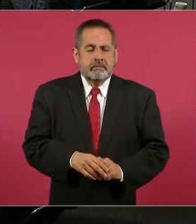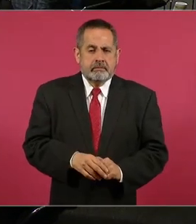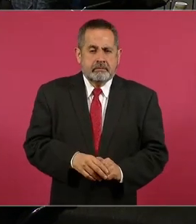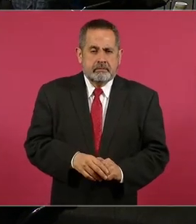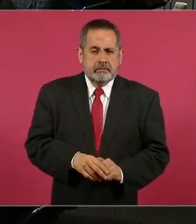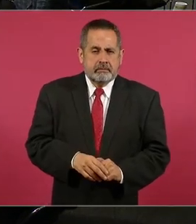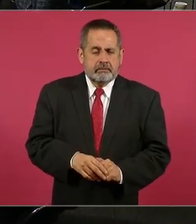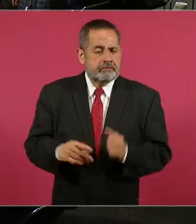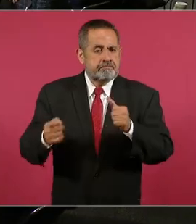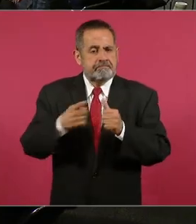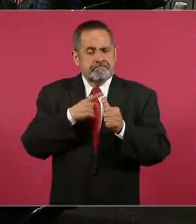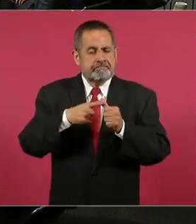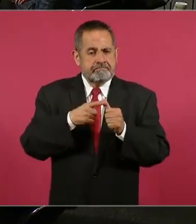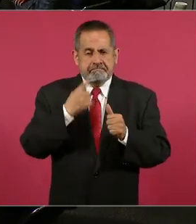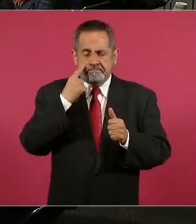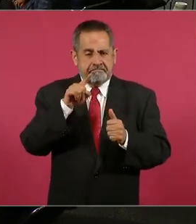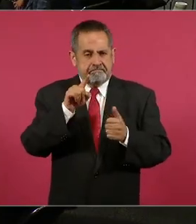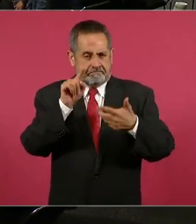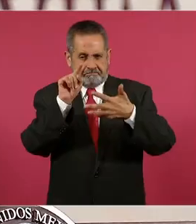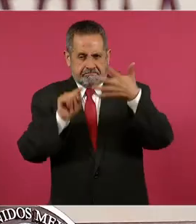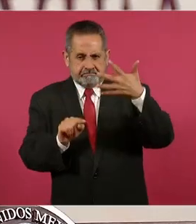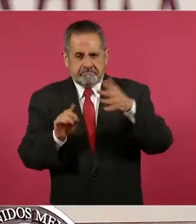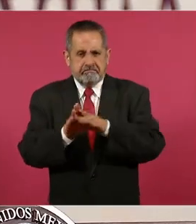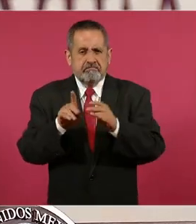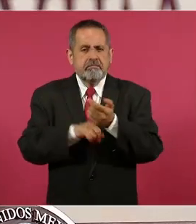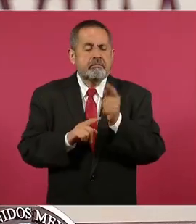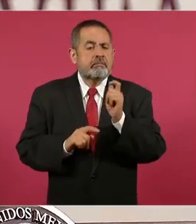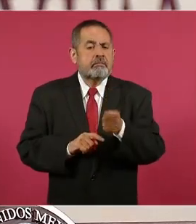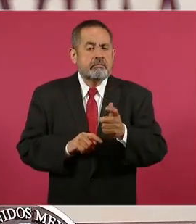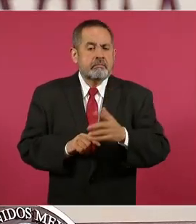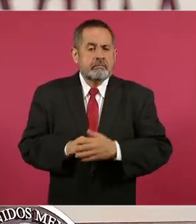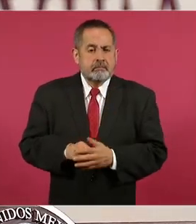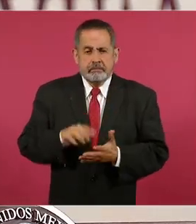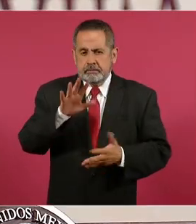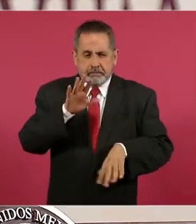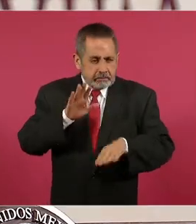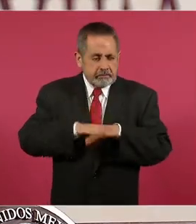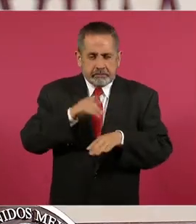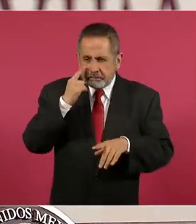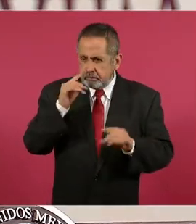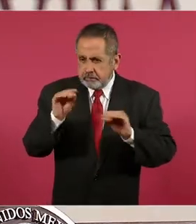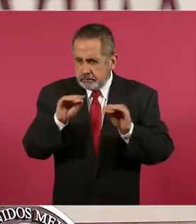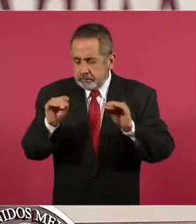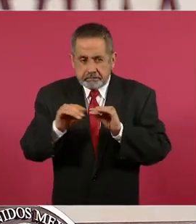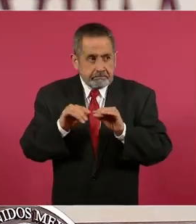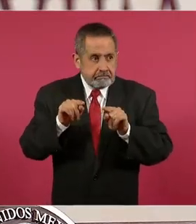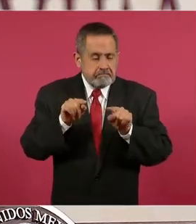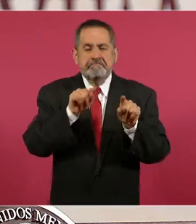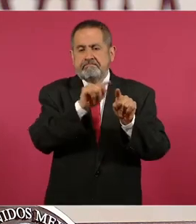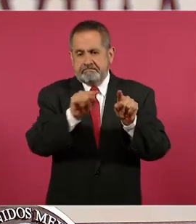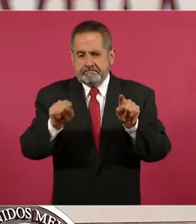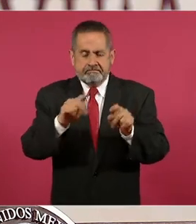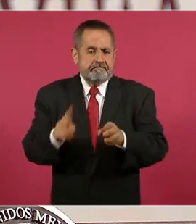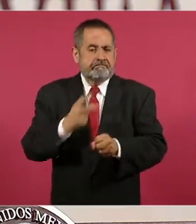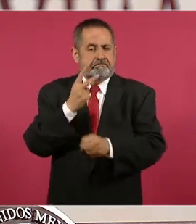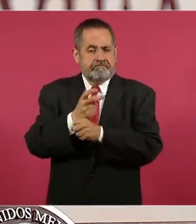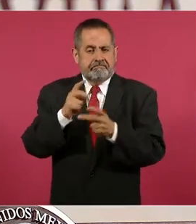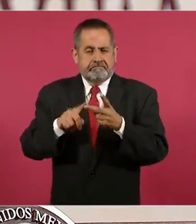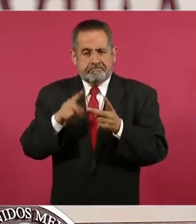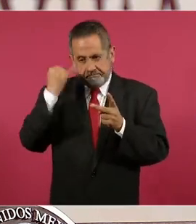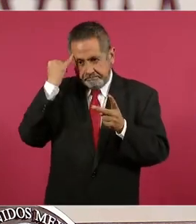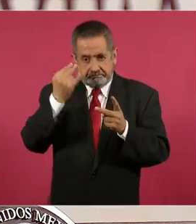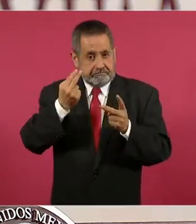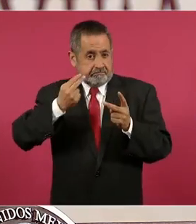el primer aspecto que tomamos en cuenta fueron las partes donde había mayor movimiento de líneas, y la segunda,